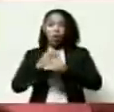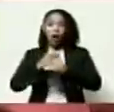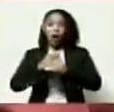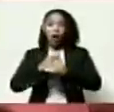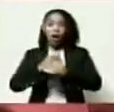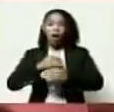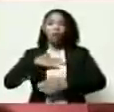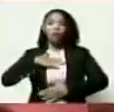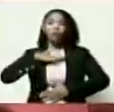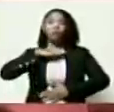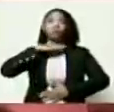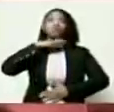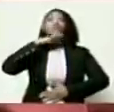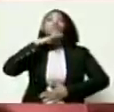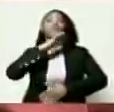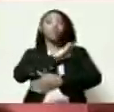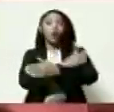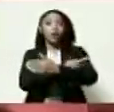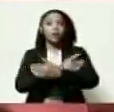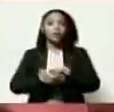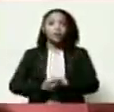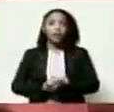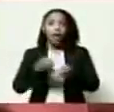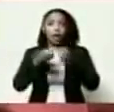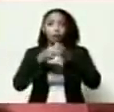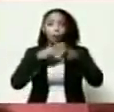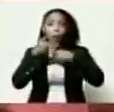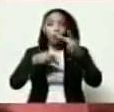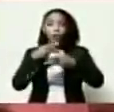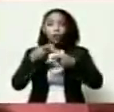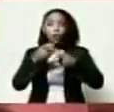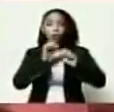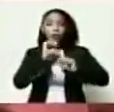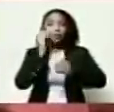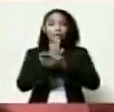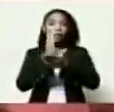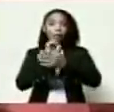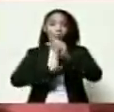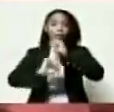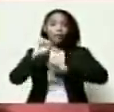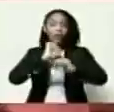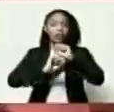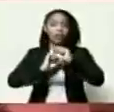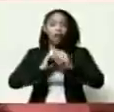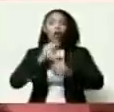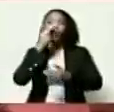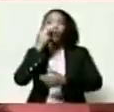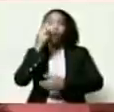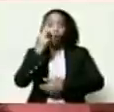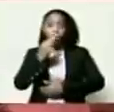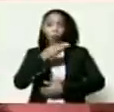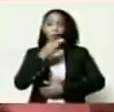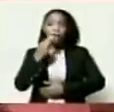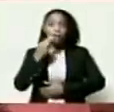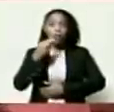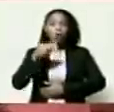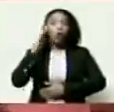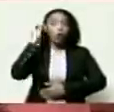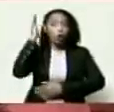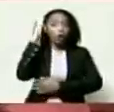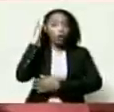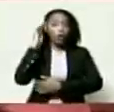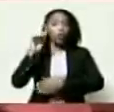de esfuerzo. El partido, en vanguardia, prometimos un congreso y el congreso se